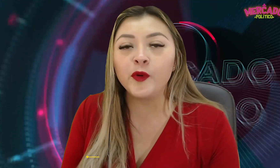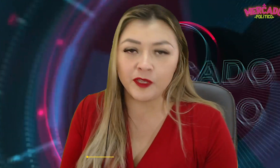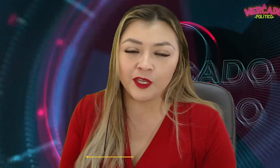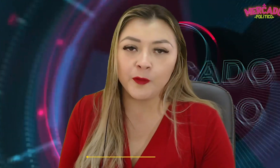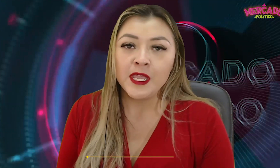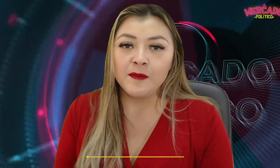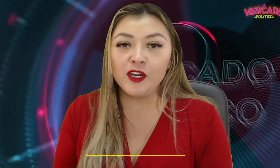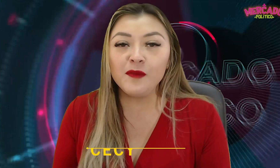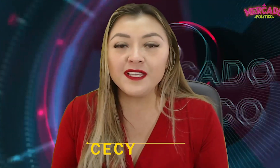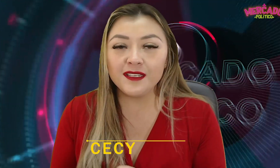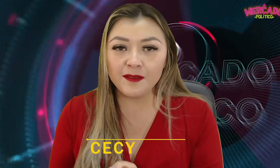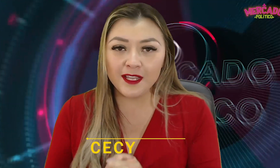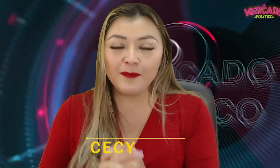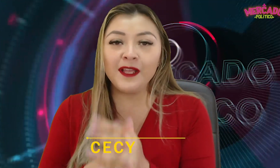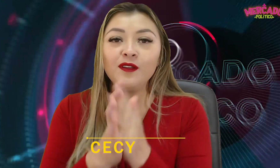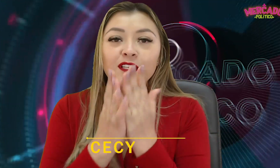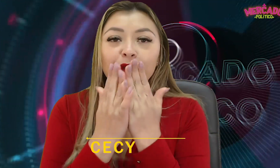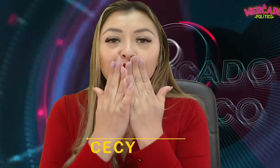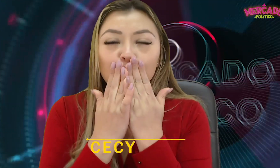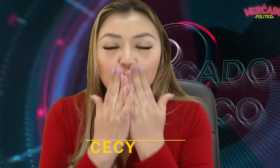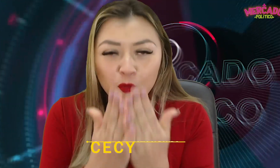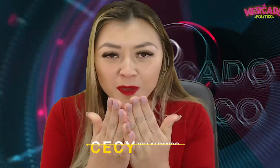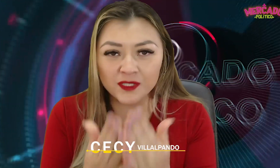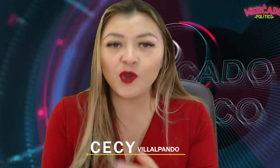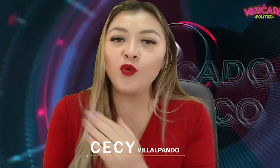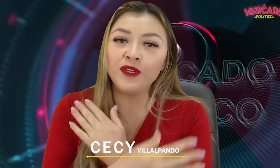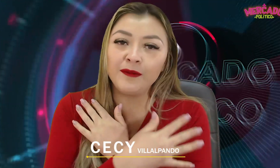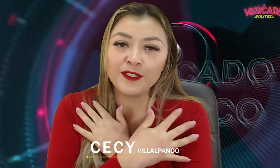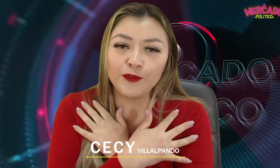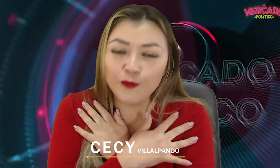un nuevo video. Mi nombre es Ceci Villalpando, les mando